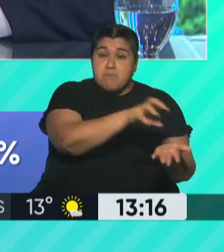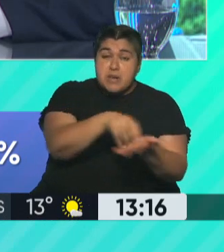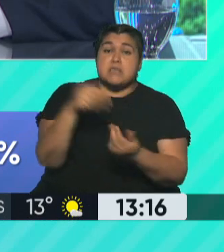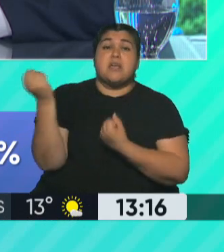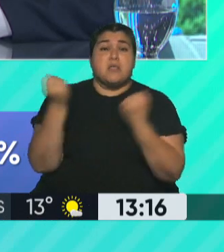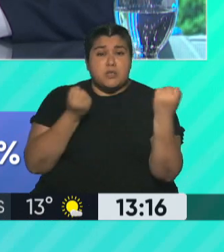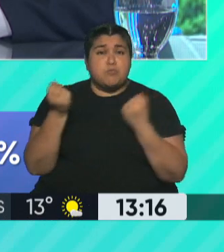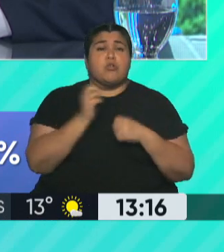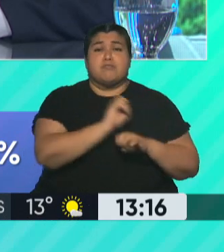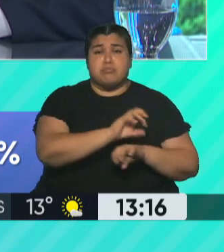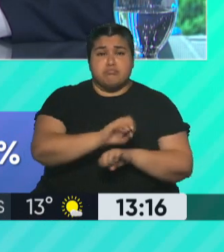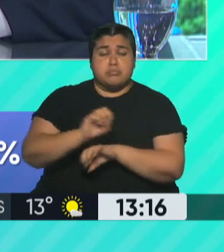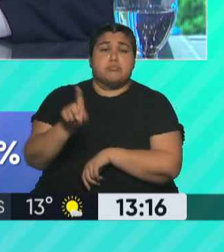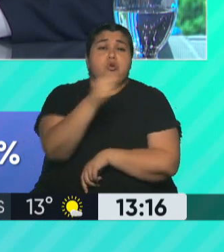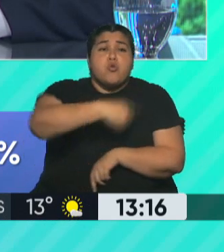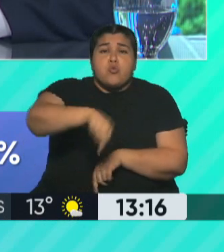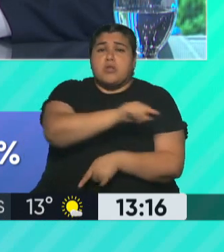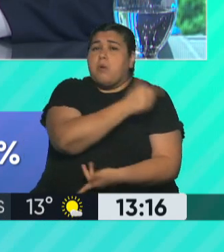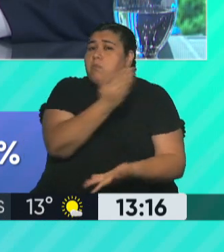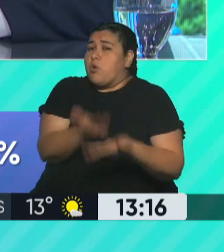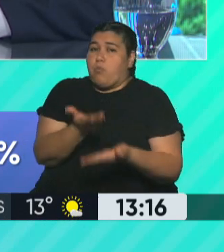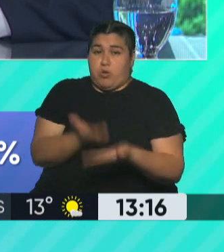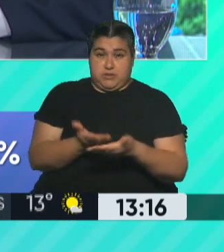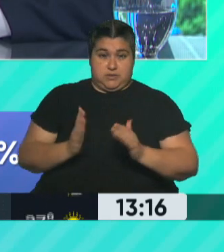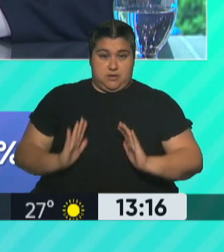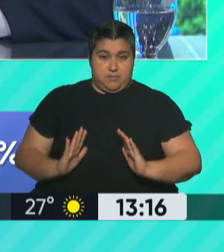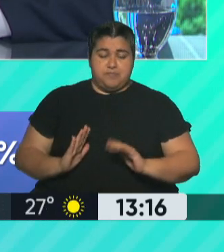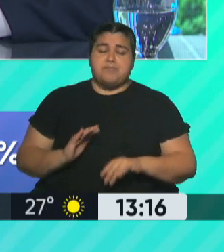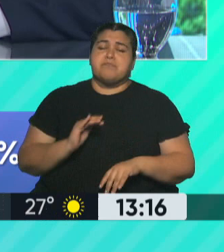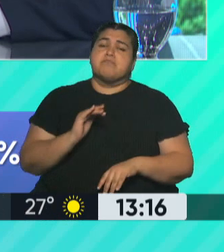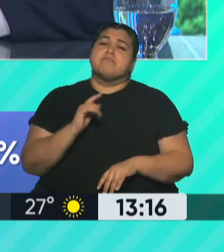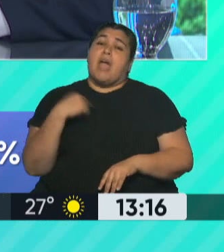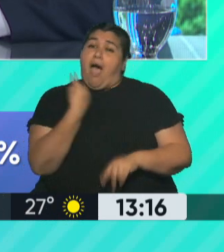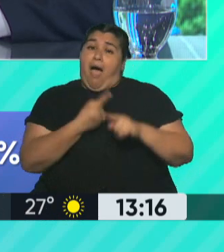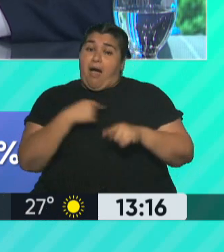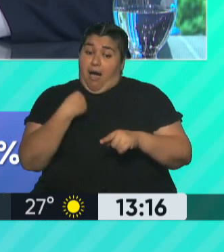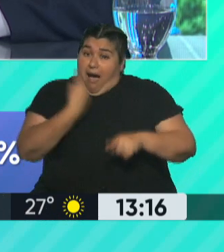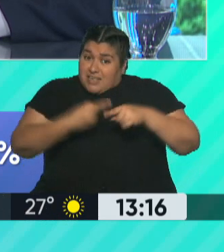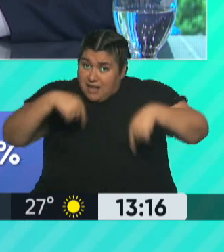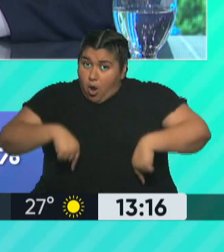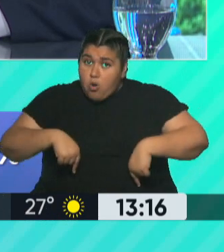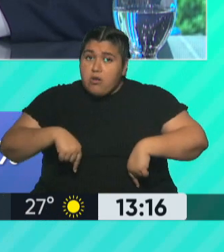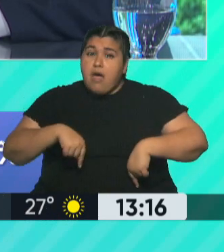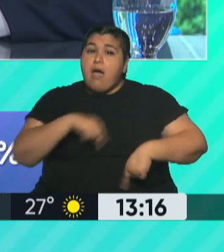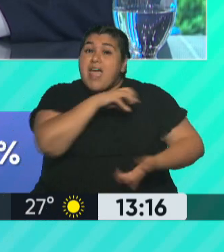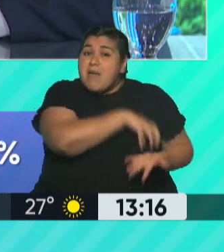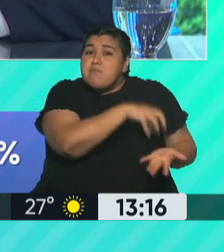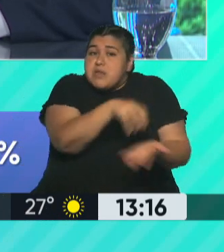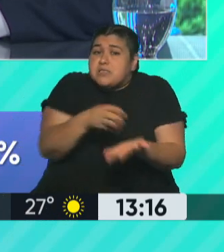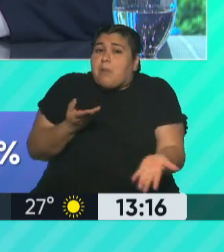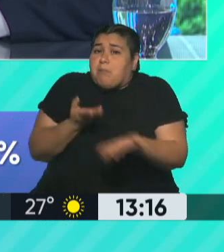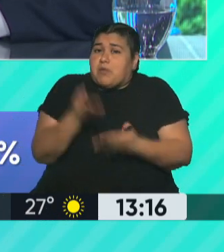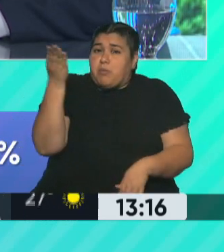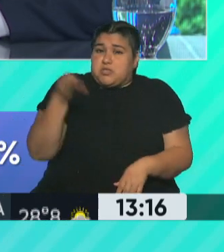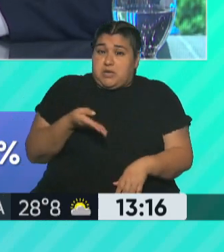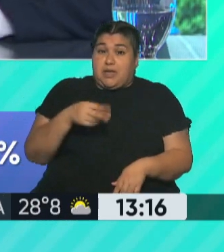de gas que presenten su propuesta su propia propuesta lo que tenemos hasta ahora es lo que piden las empresas esto se presentó el